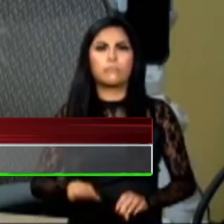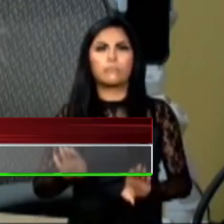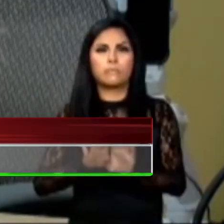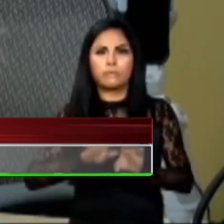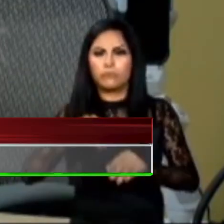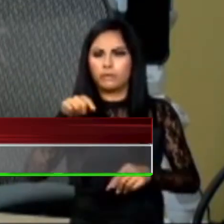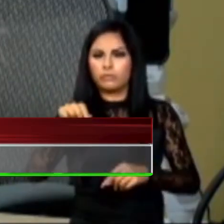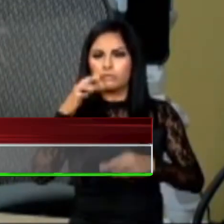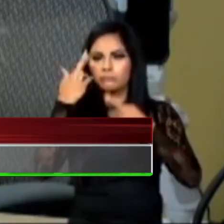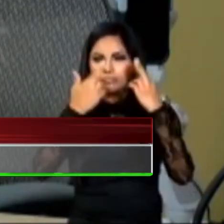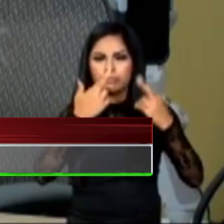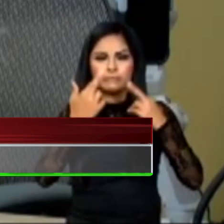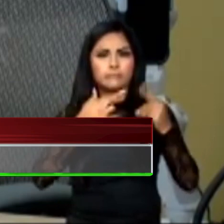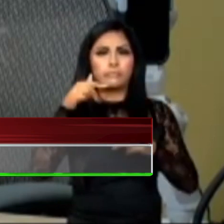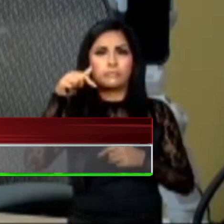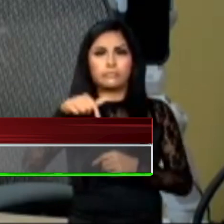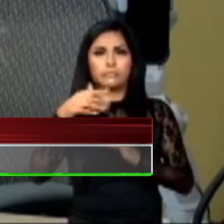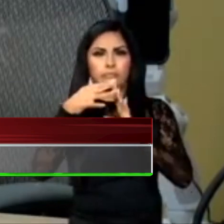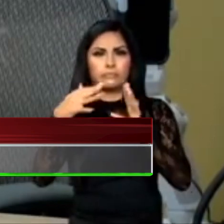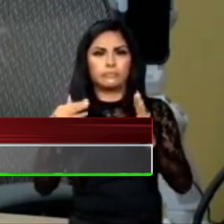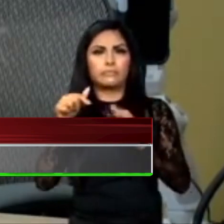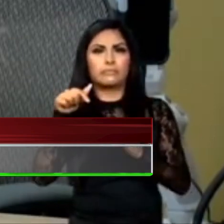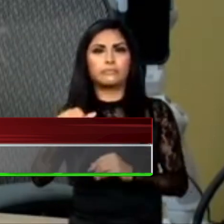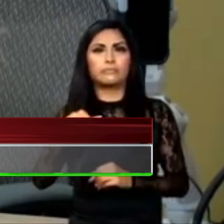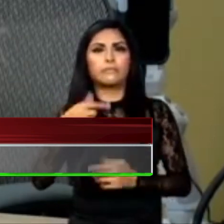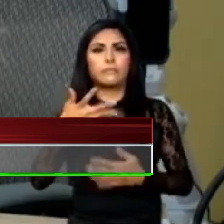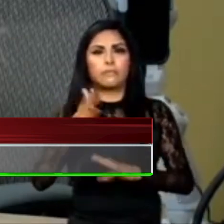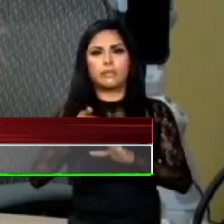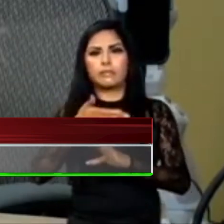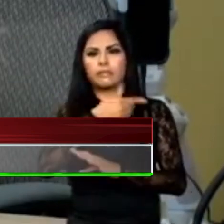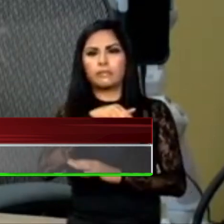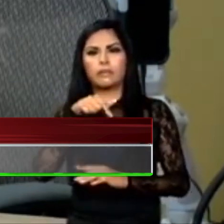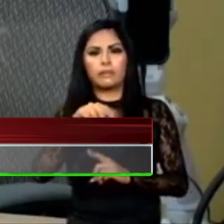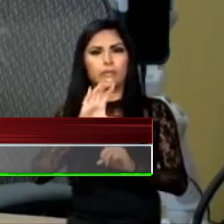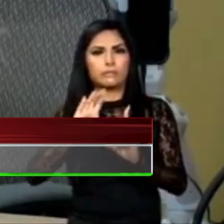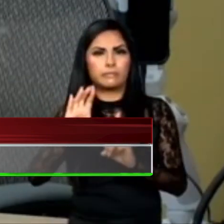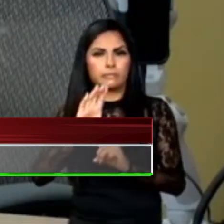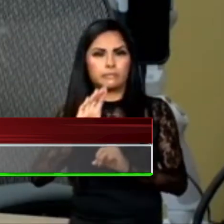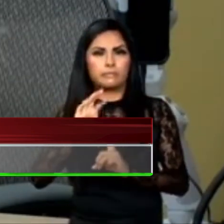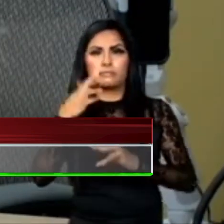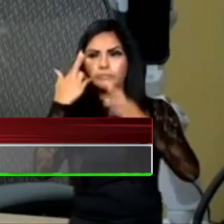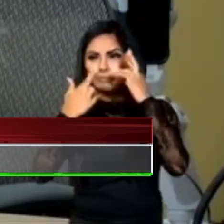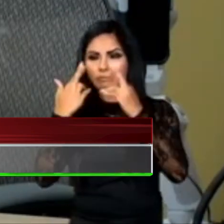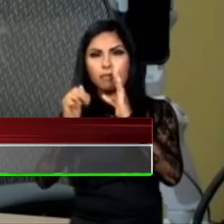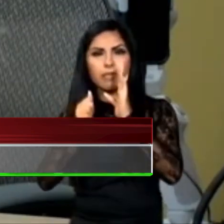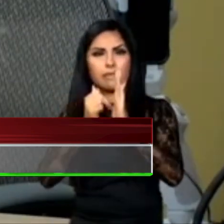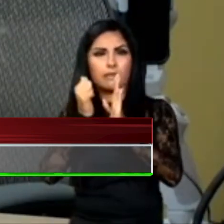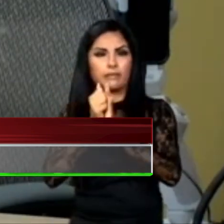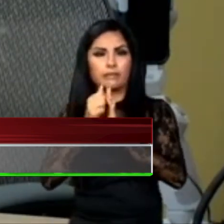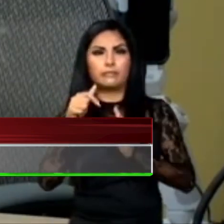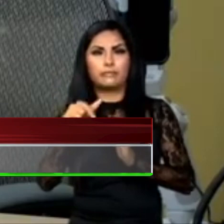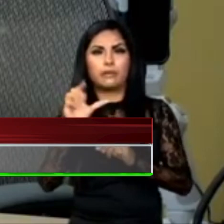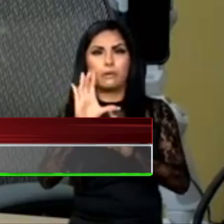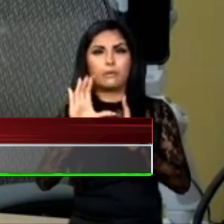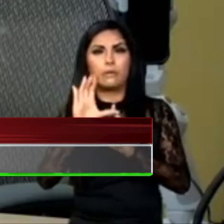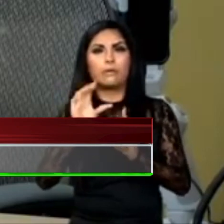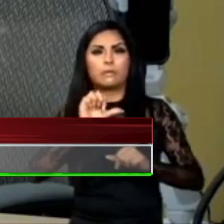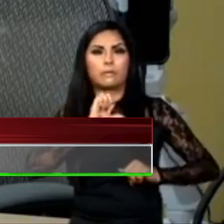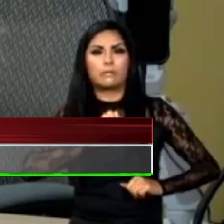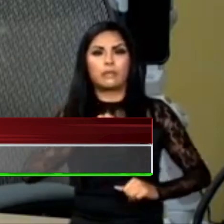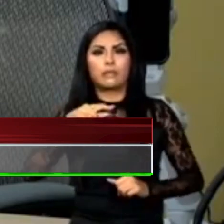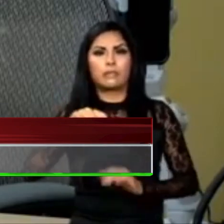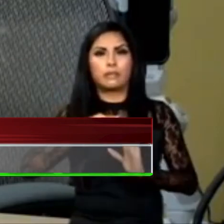revisar. Que este Congreso forme una comisión para revisar las actas de las sesiones del Comité Técnico,